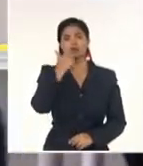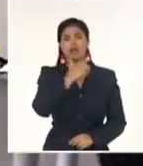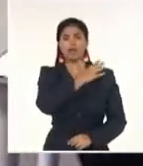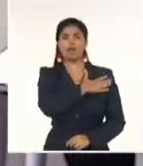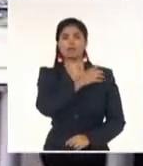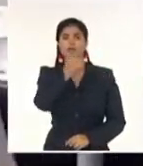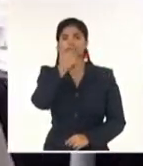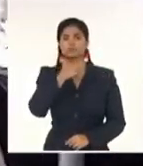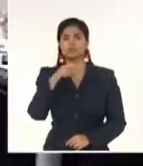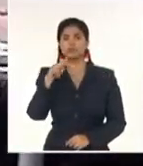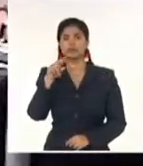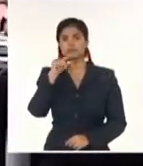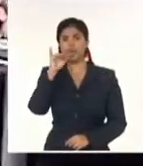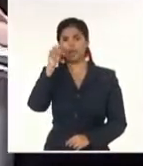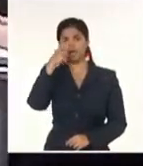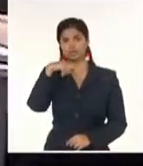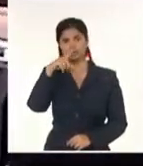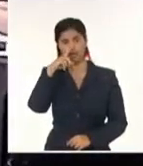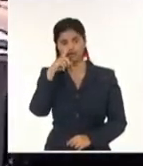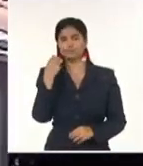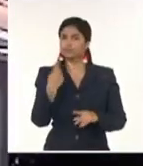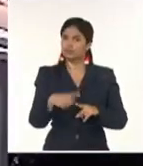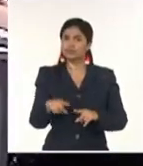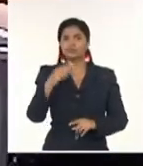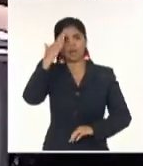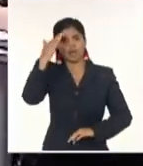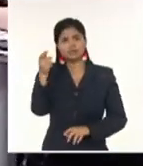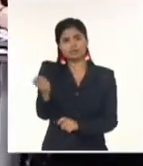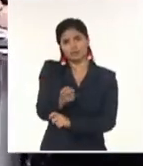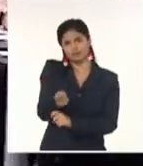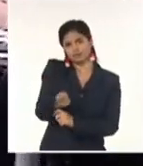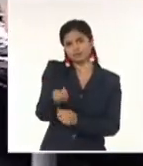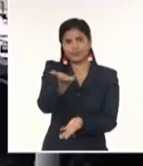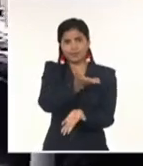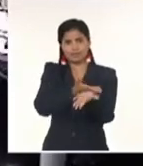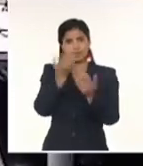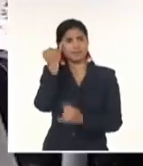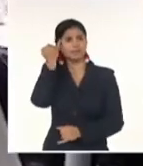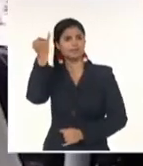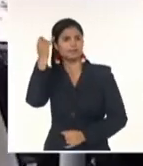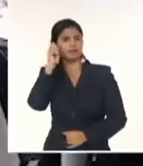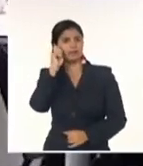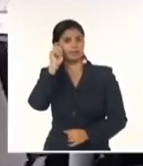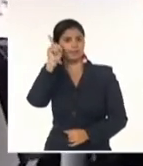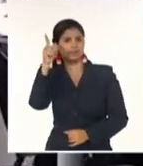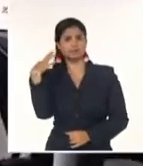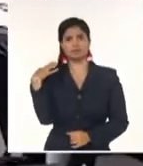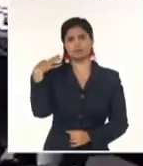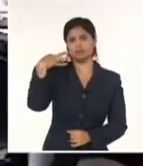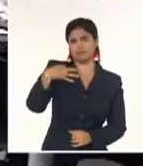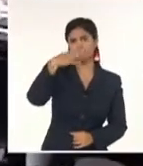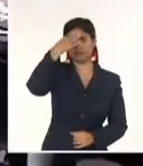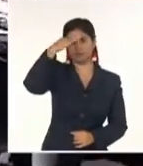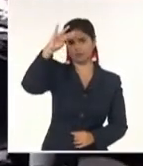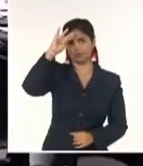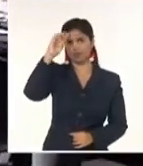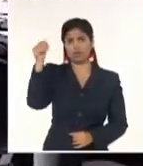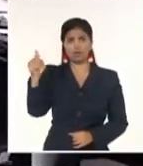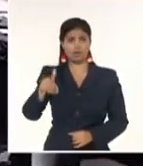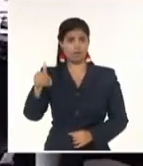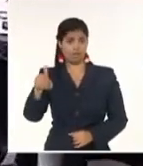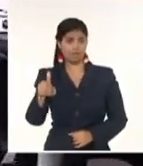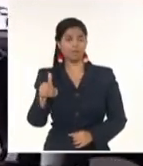en particular la oportunidad de aprendizaje e intercambio facilitada por la invitación a esta cita, en la cual intervino en una mesa sobre